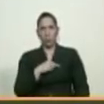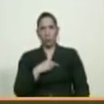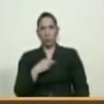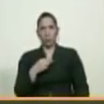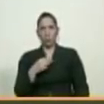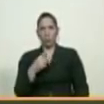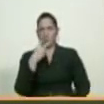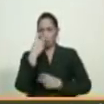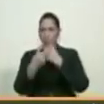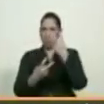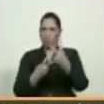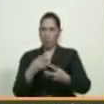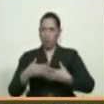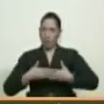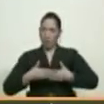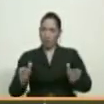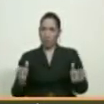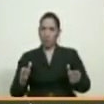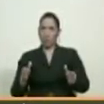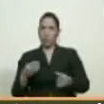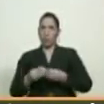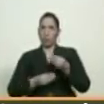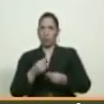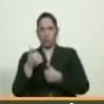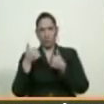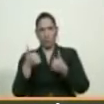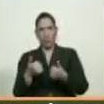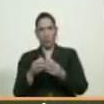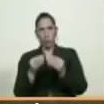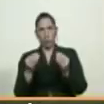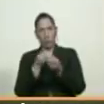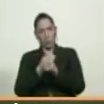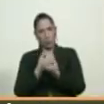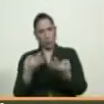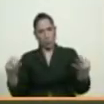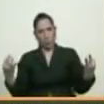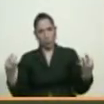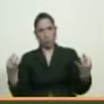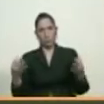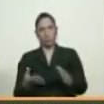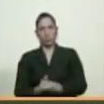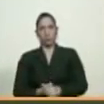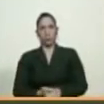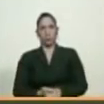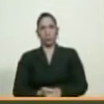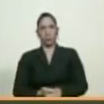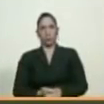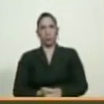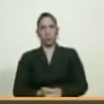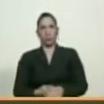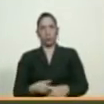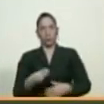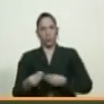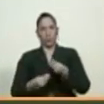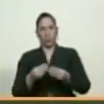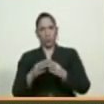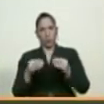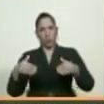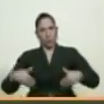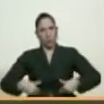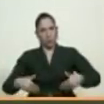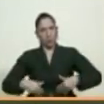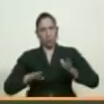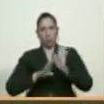vigilantes, garantizando su operatividad, garantizando su transparencia y haciendo pues nuestro mejor esfuerzo para el desarrollo de la